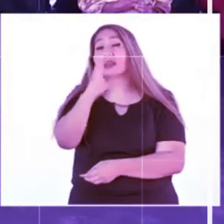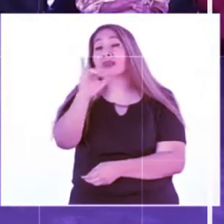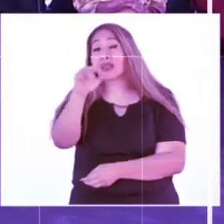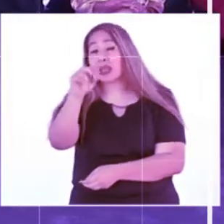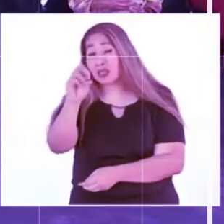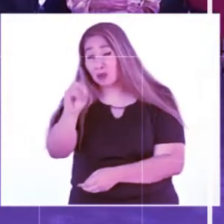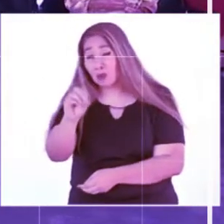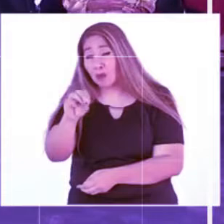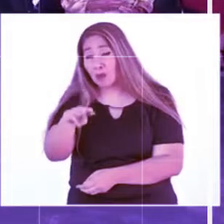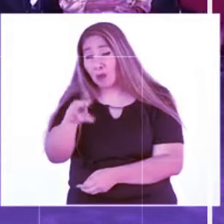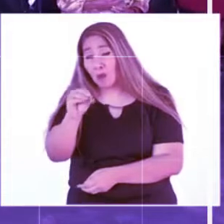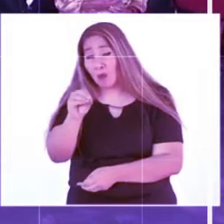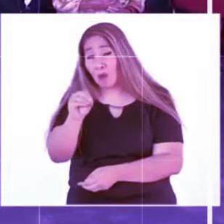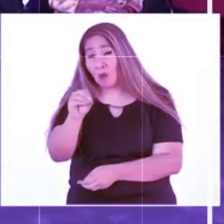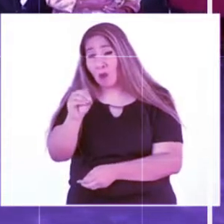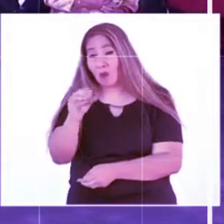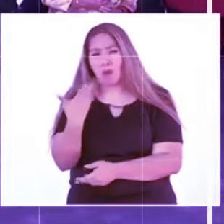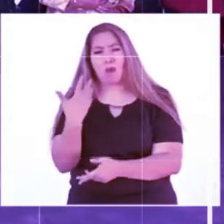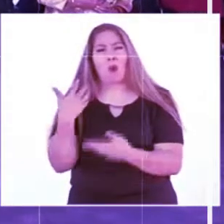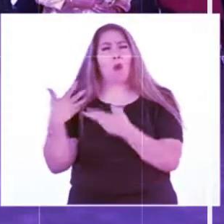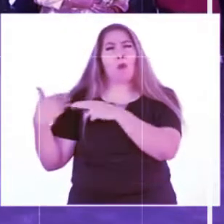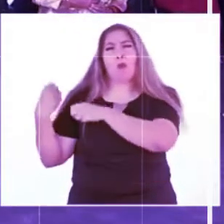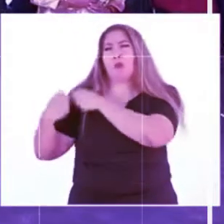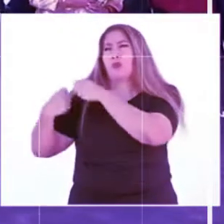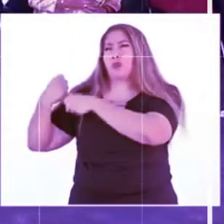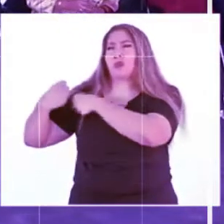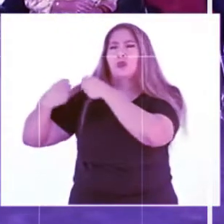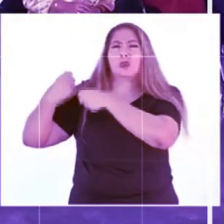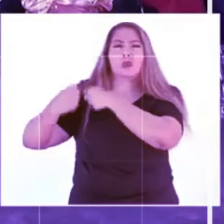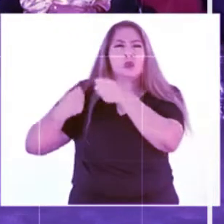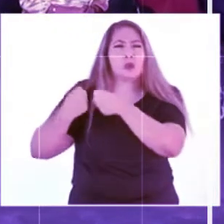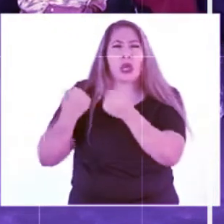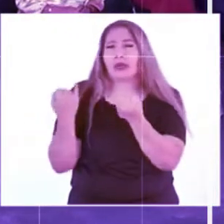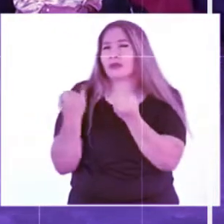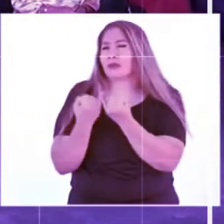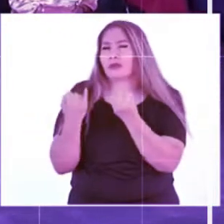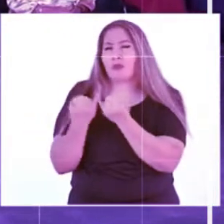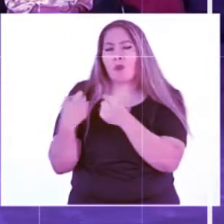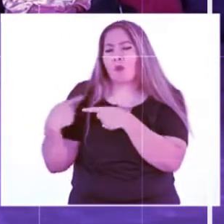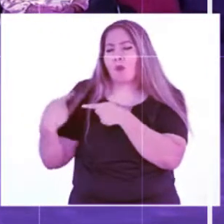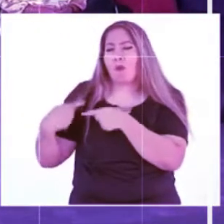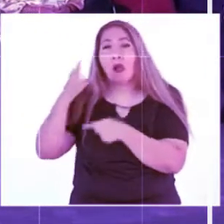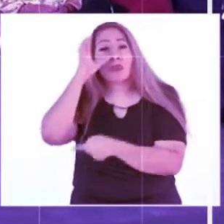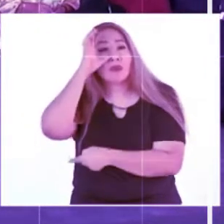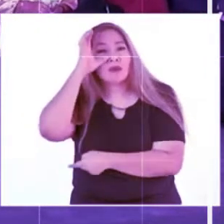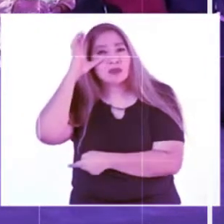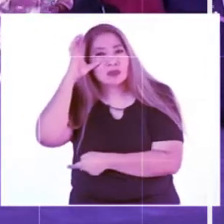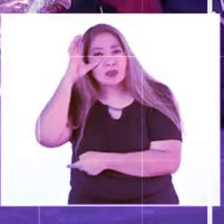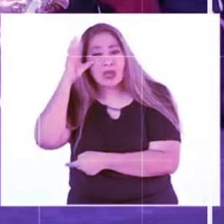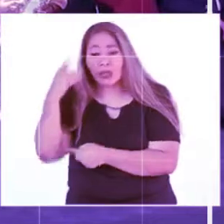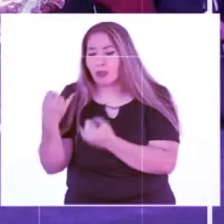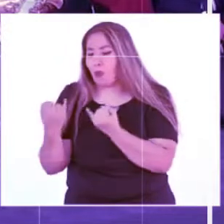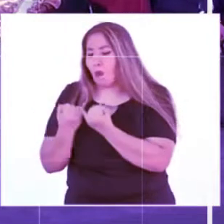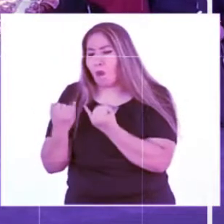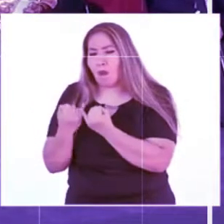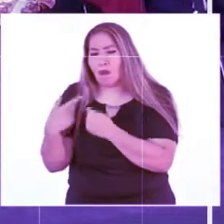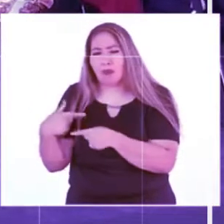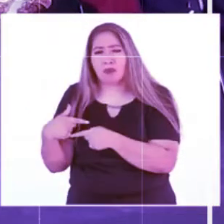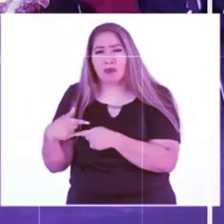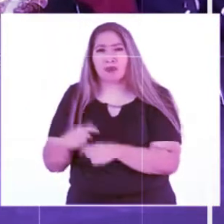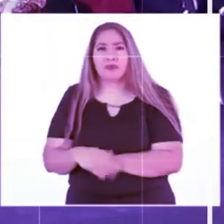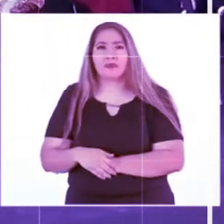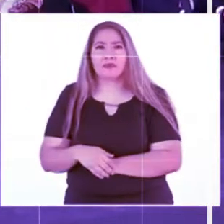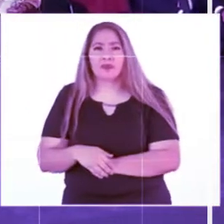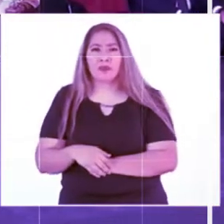los habitantes de China es igual o peor que el